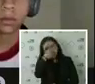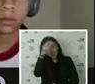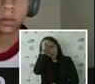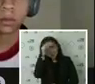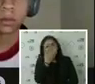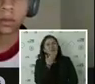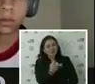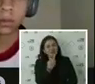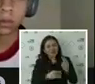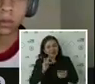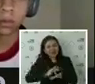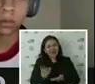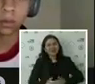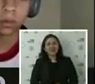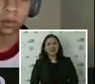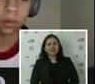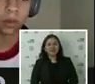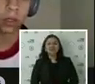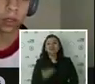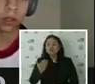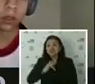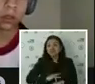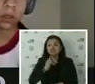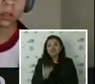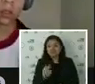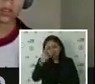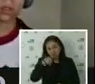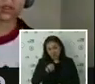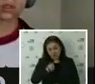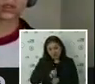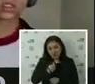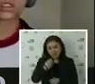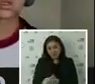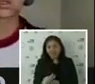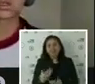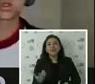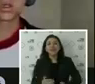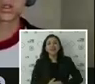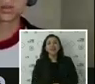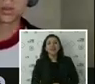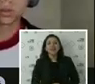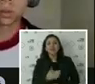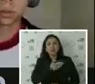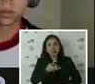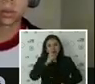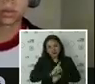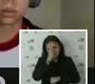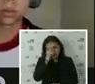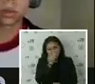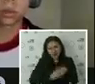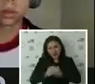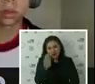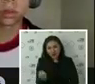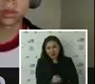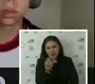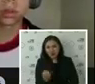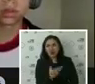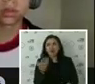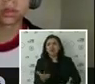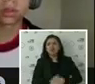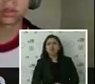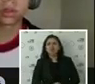bienvenida, muchas gracias. Adelante. Muchísimas gracias por la invitación. Buenos días a todas y bueno,